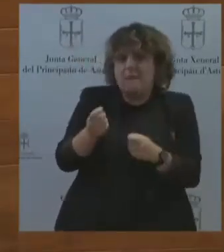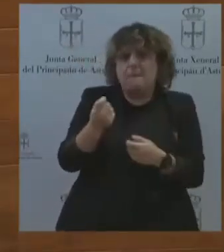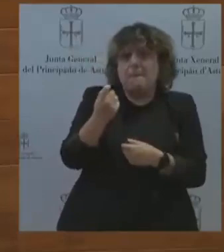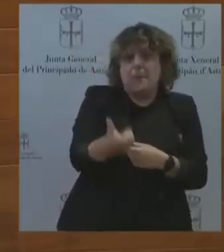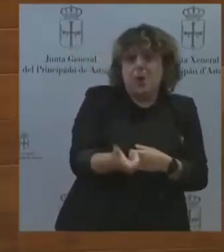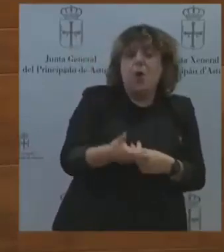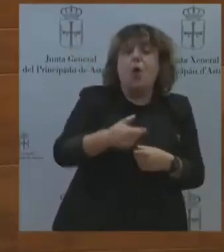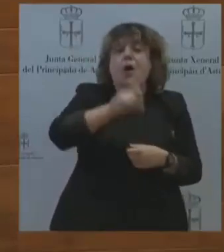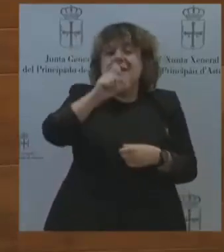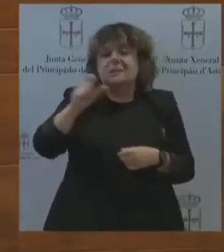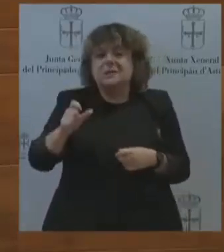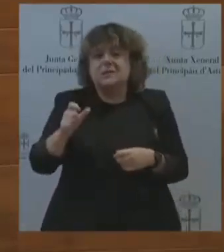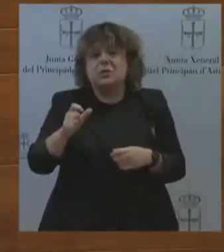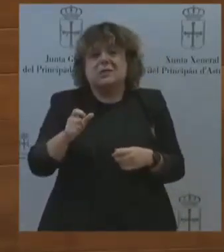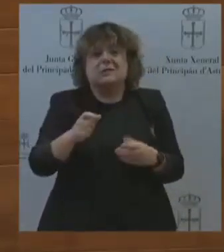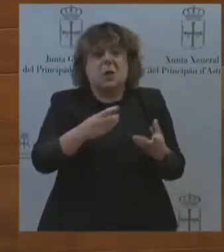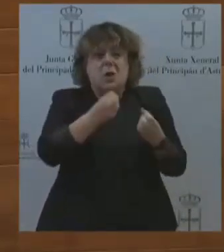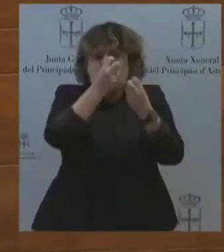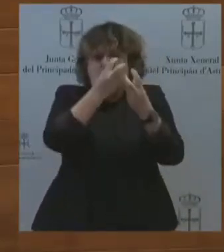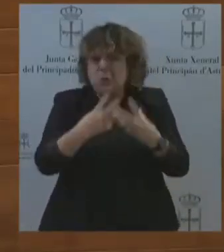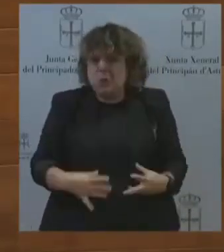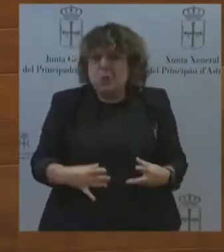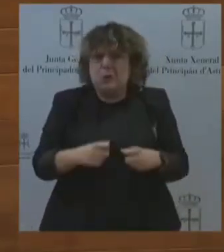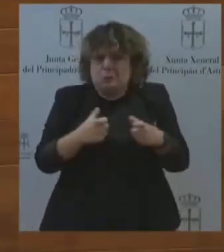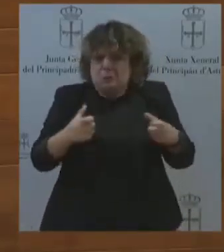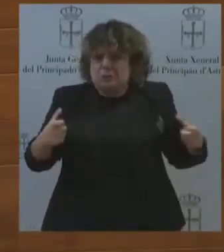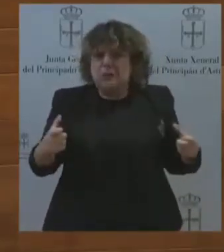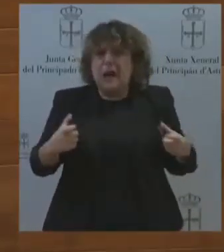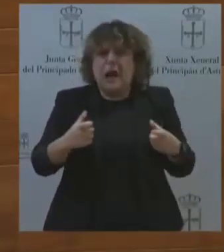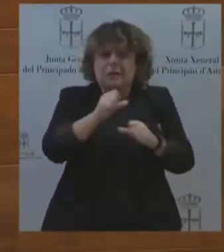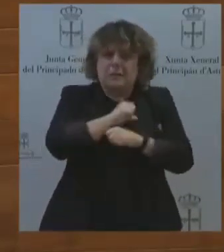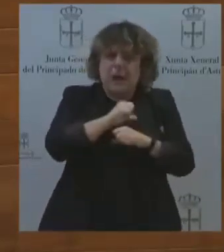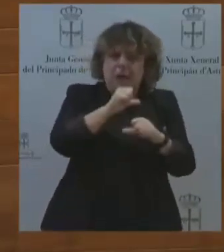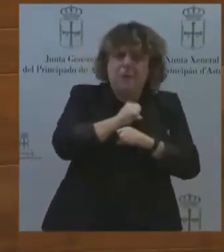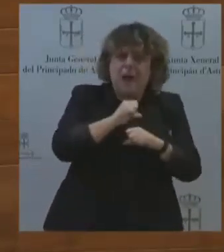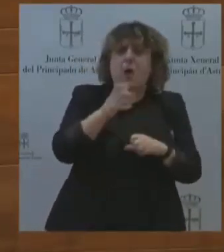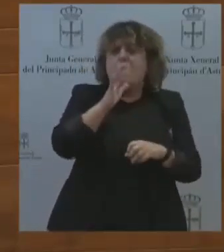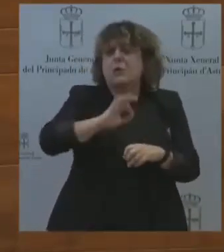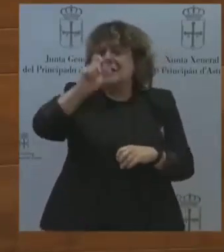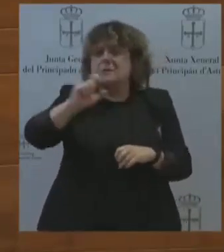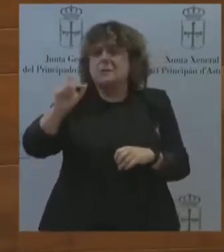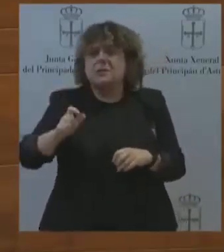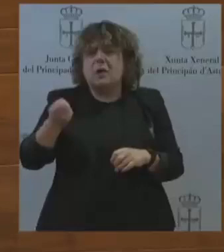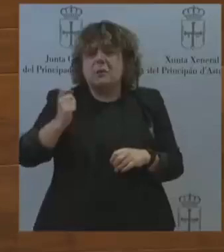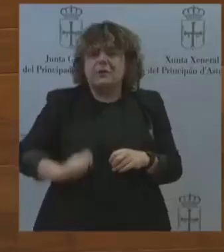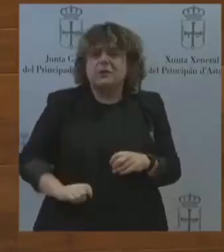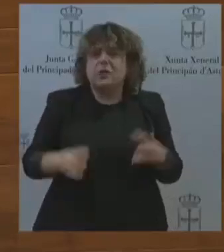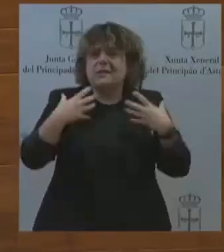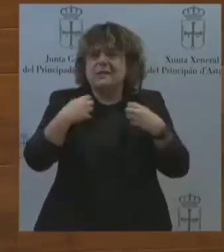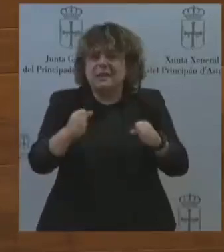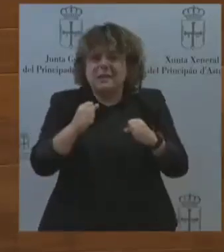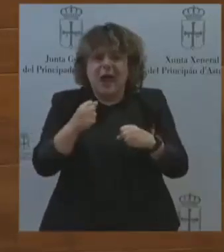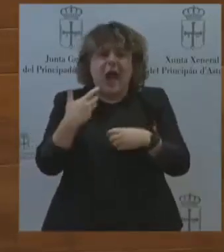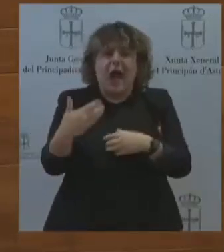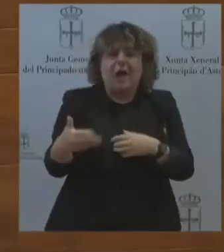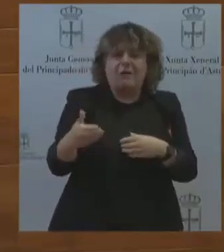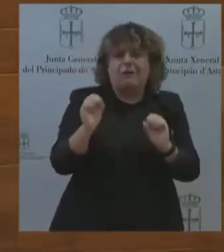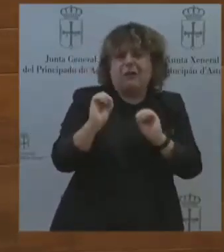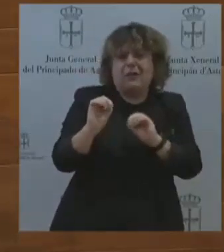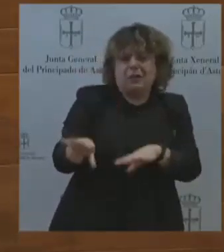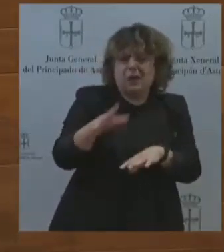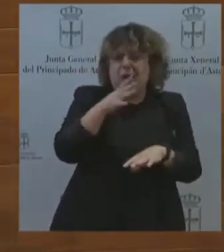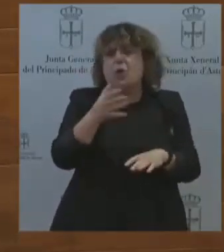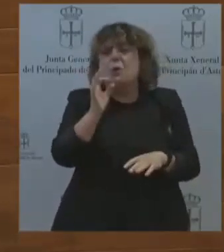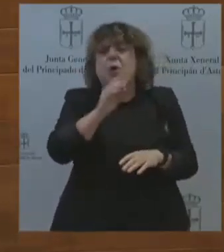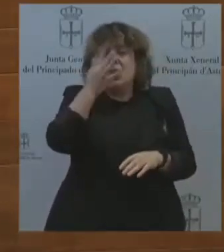por todos los sanitarios que están abandonados por su nefasta gestión, por los niños con necesidades educativas especiales reiteradas